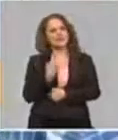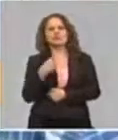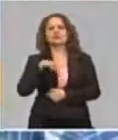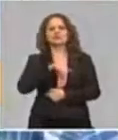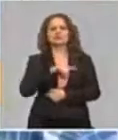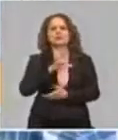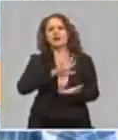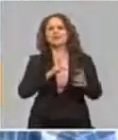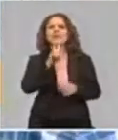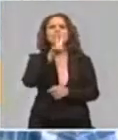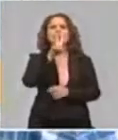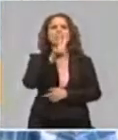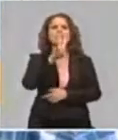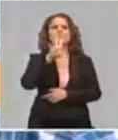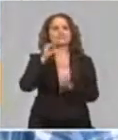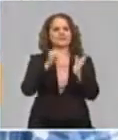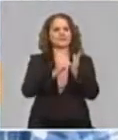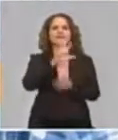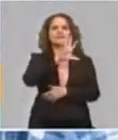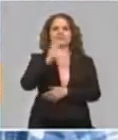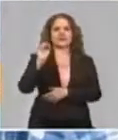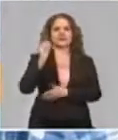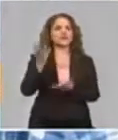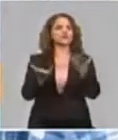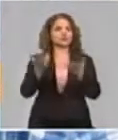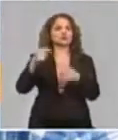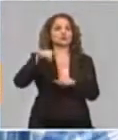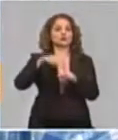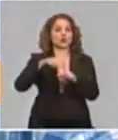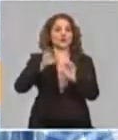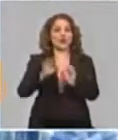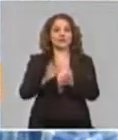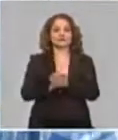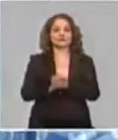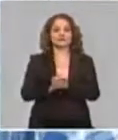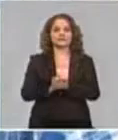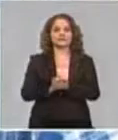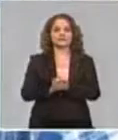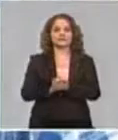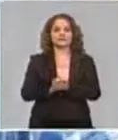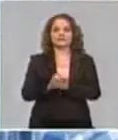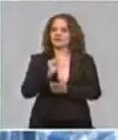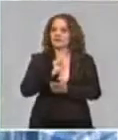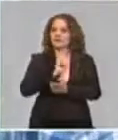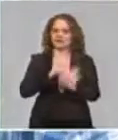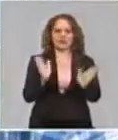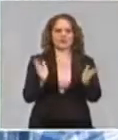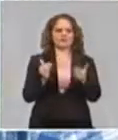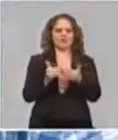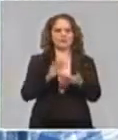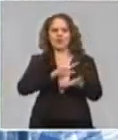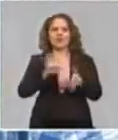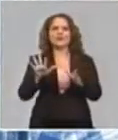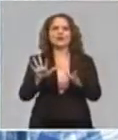Nuestro plan del año son 10.000 toneladas de cemento blanco y queremos cerrar junio con la